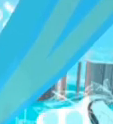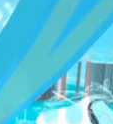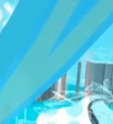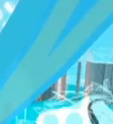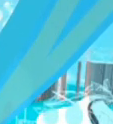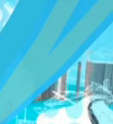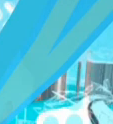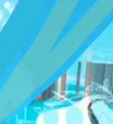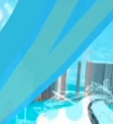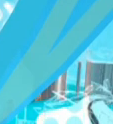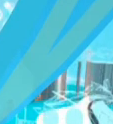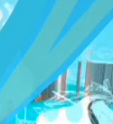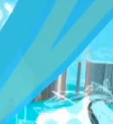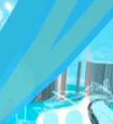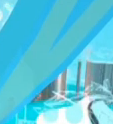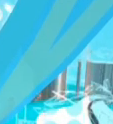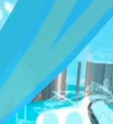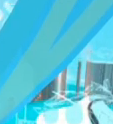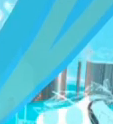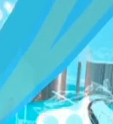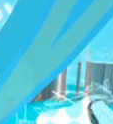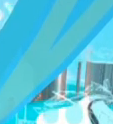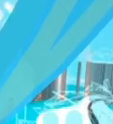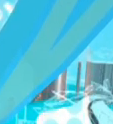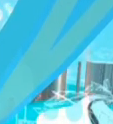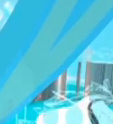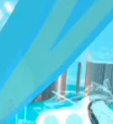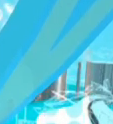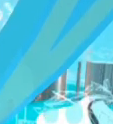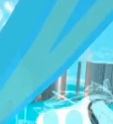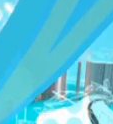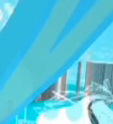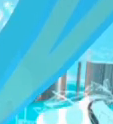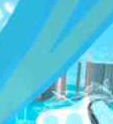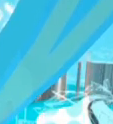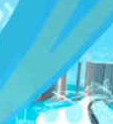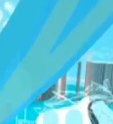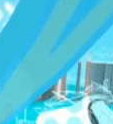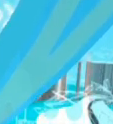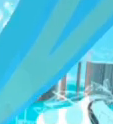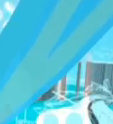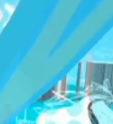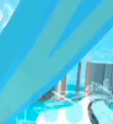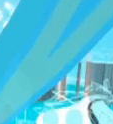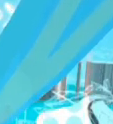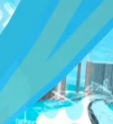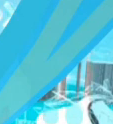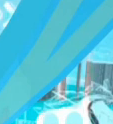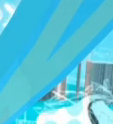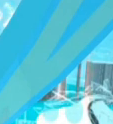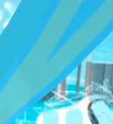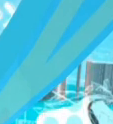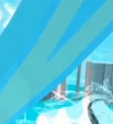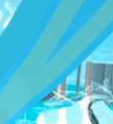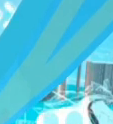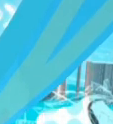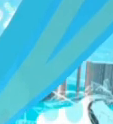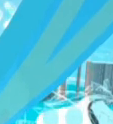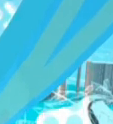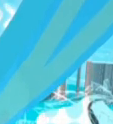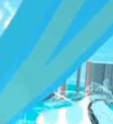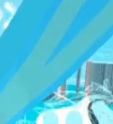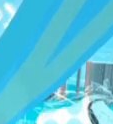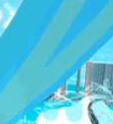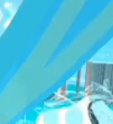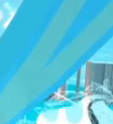reforma de la ley de carrera fiscal me parece que tendrá buen ambiente en la Asamblea Legislativa. Ya se ha